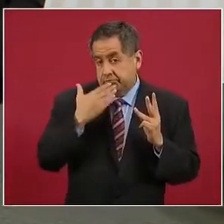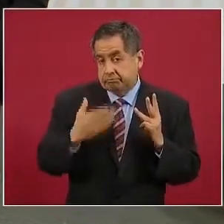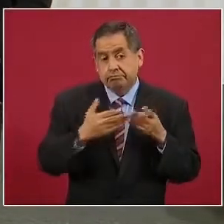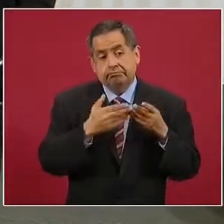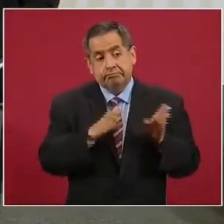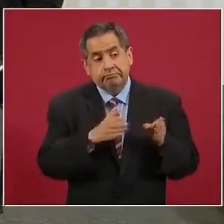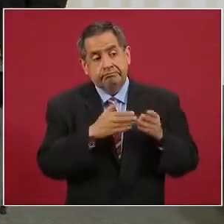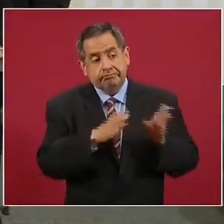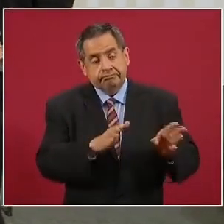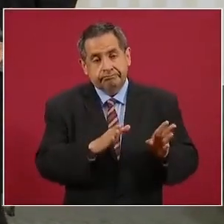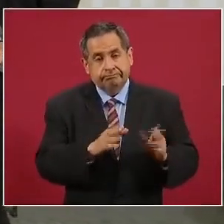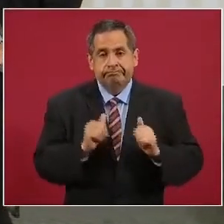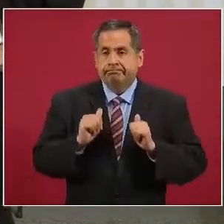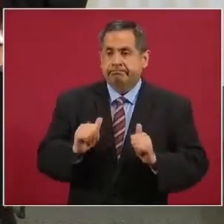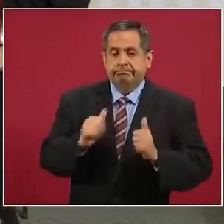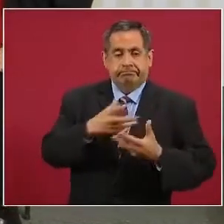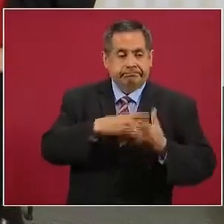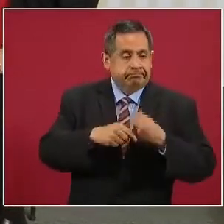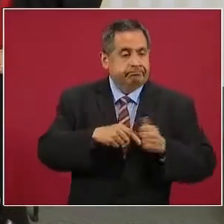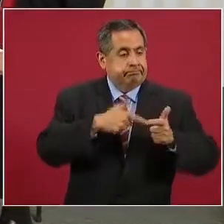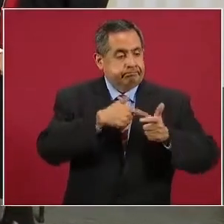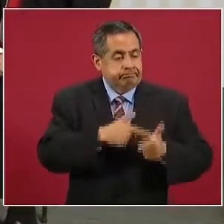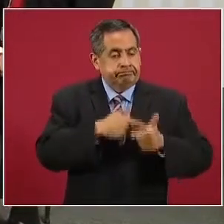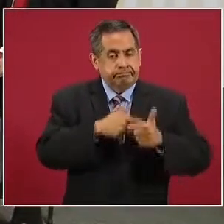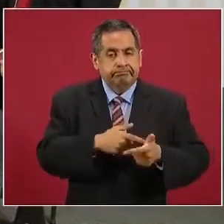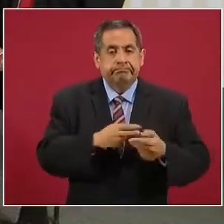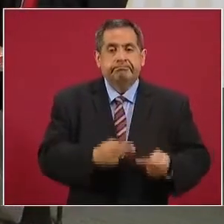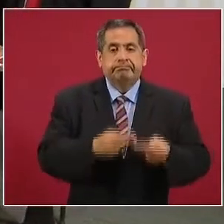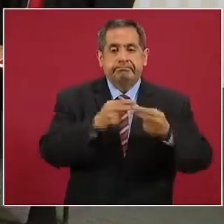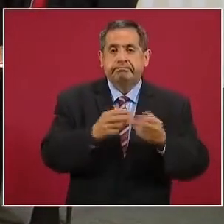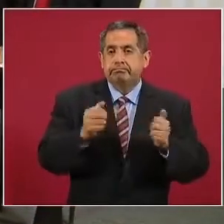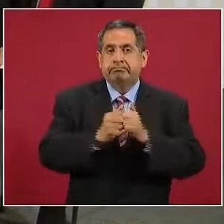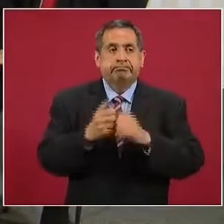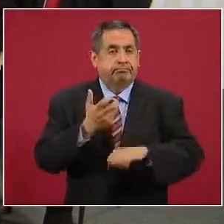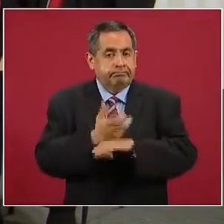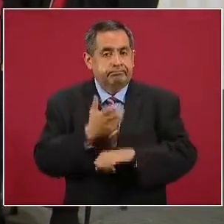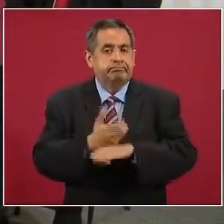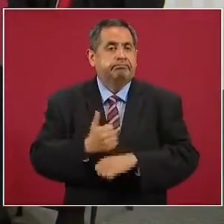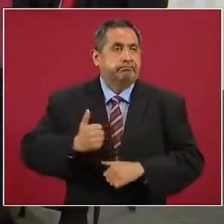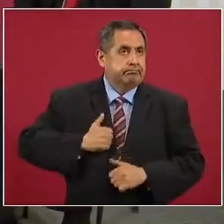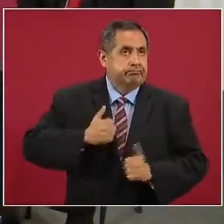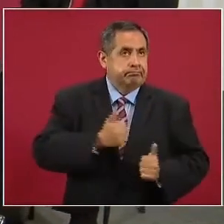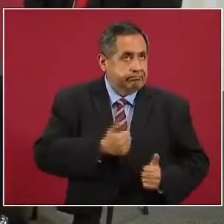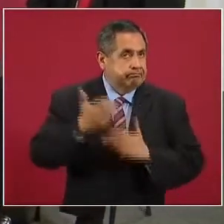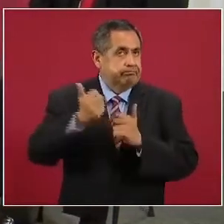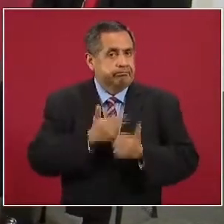para mantener la cadena de producción que se tiene con Estados Unidos y Canadá.